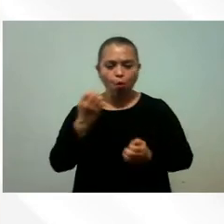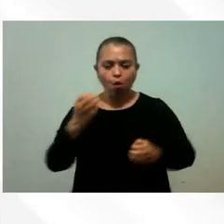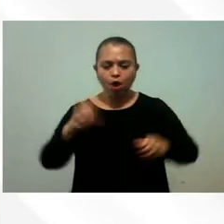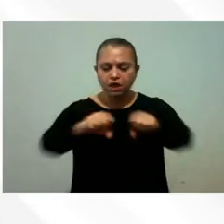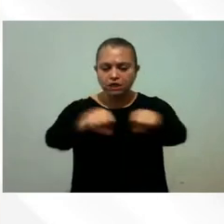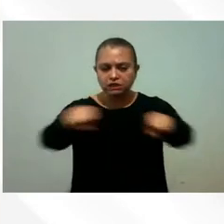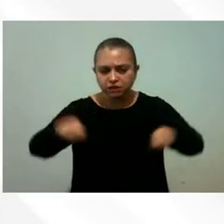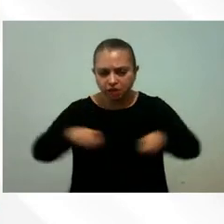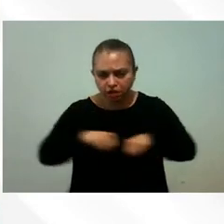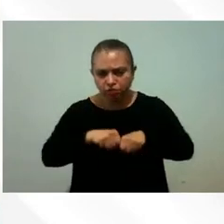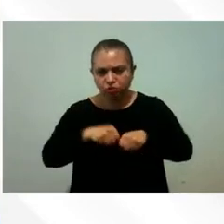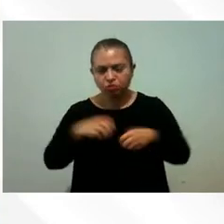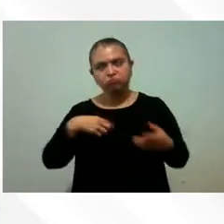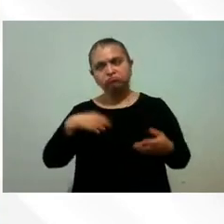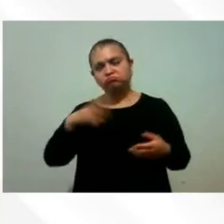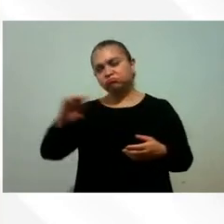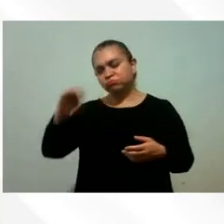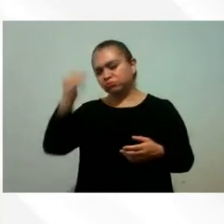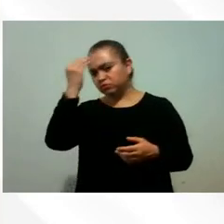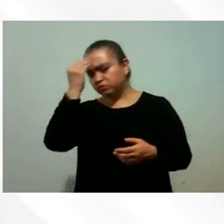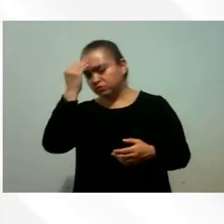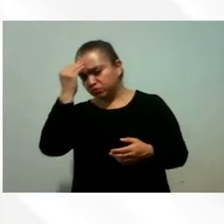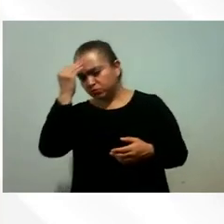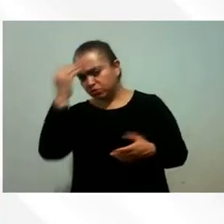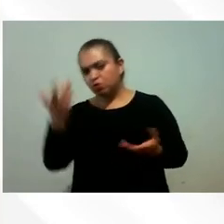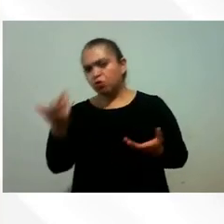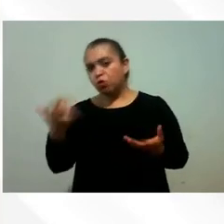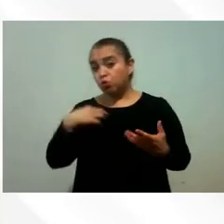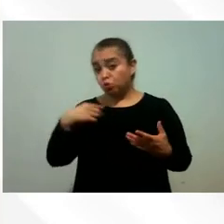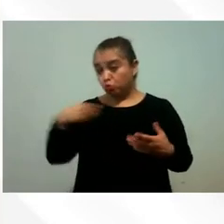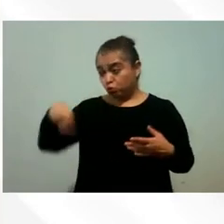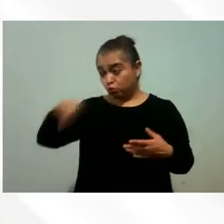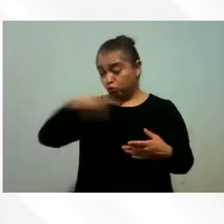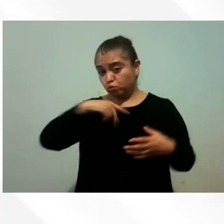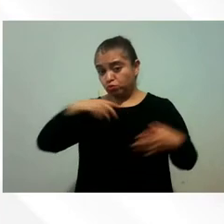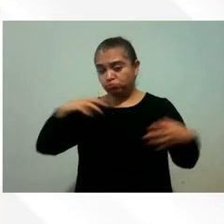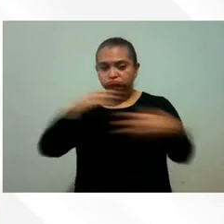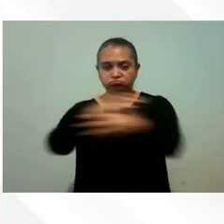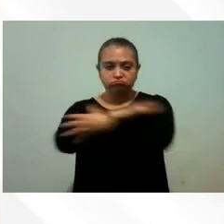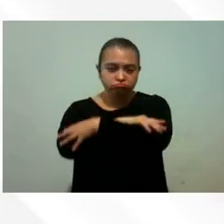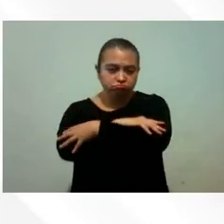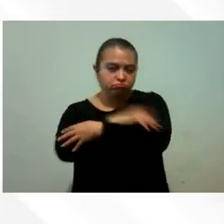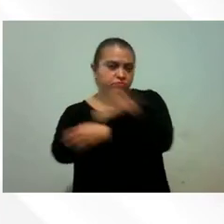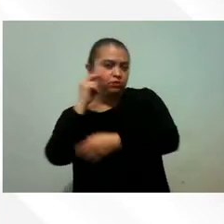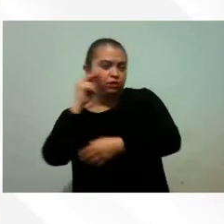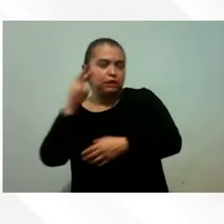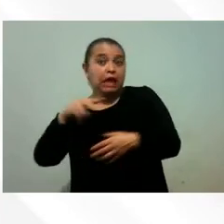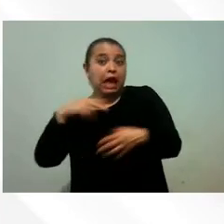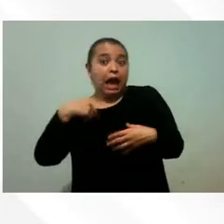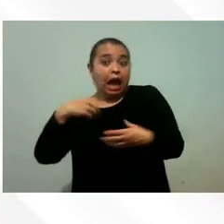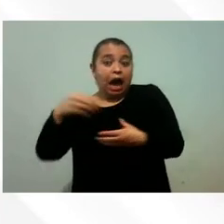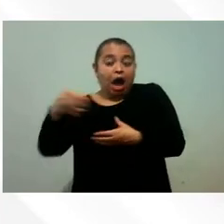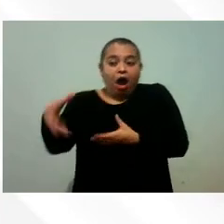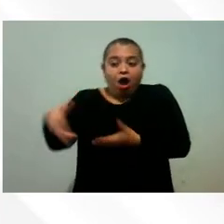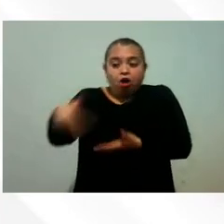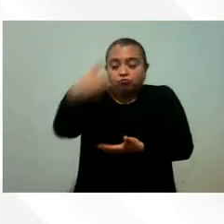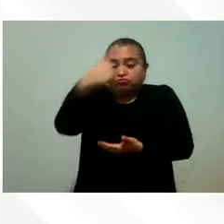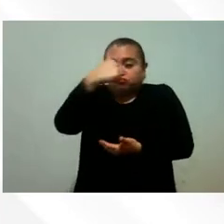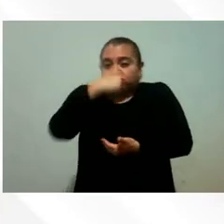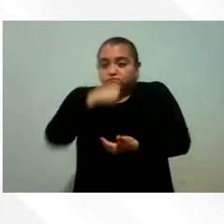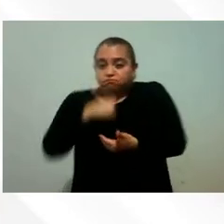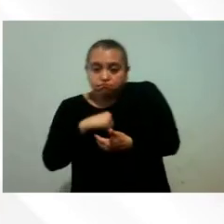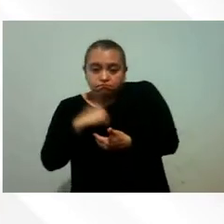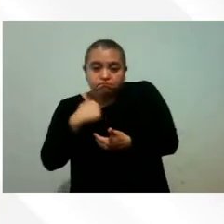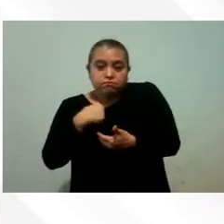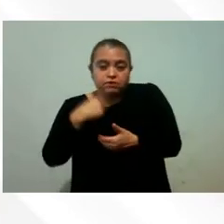con la emoción. Cuando las abrazamos, vamos a poder construir ese conocimiento y esa experiencia desde